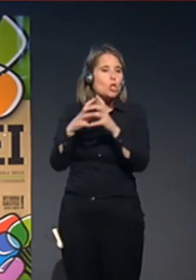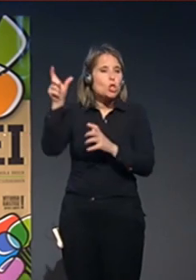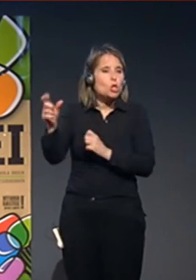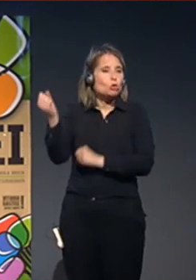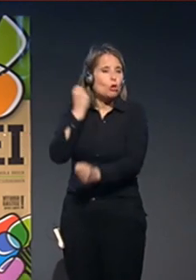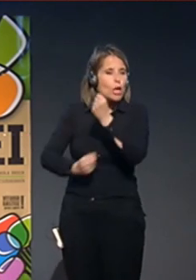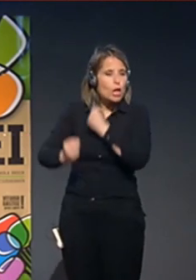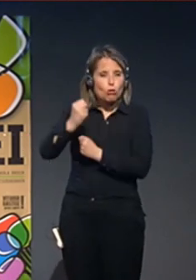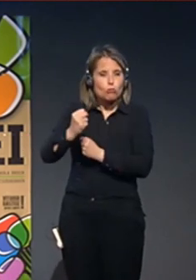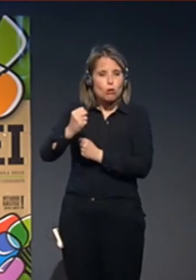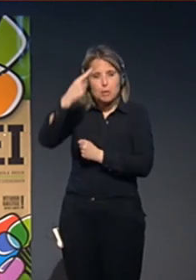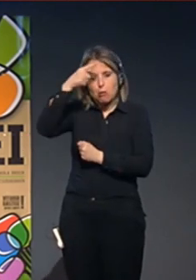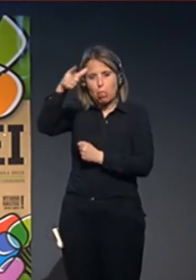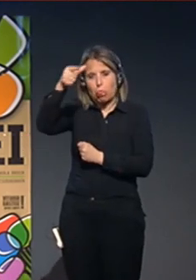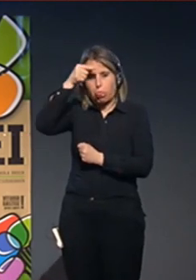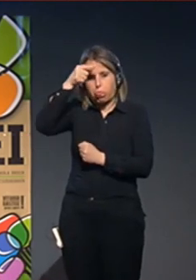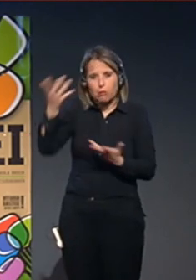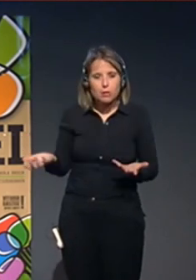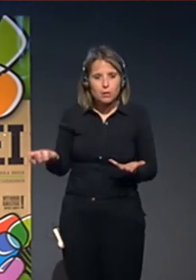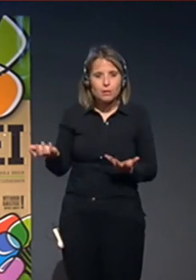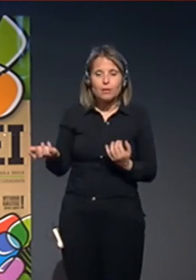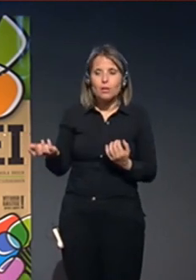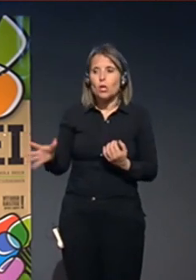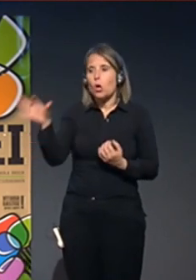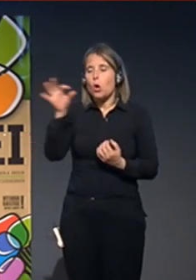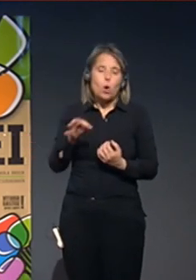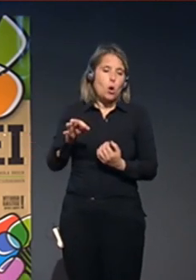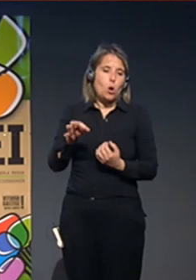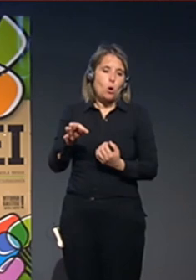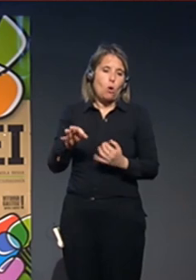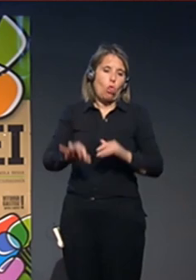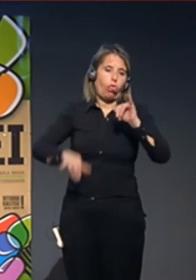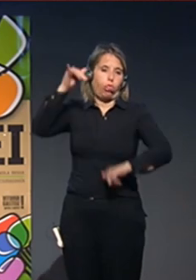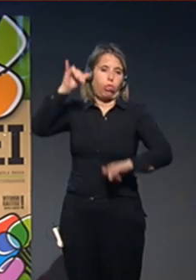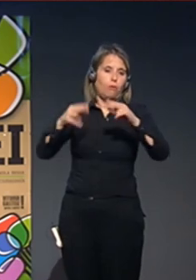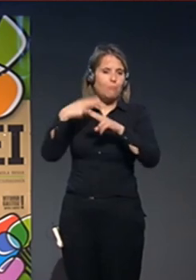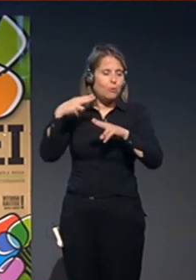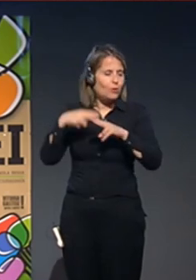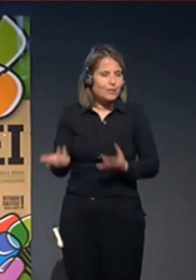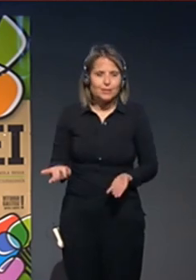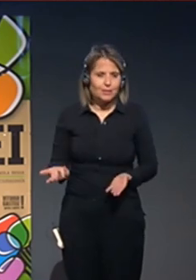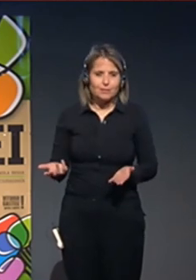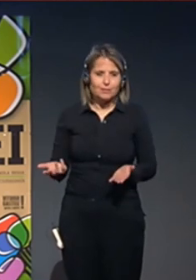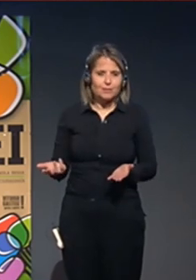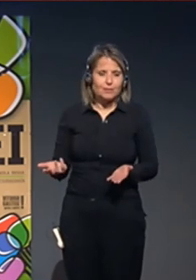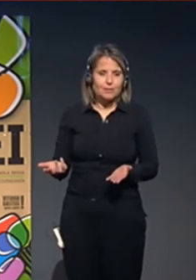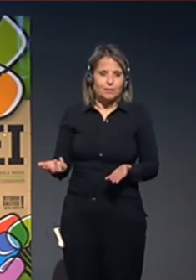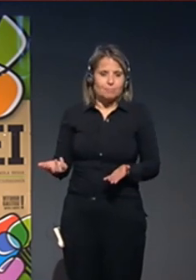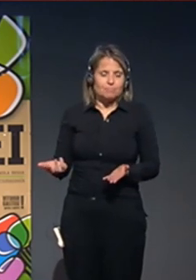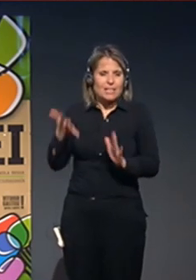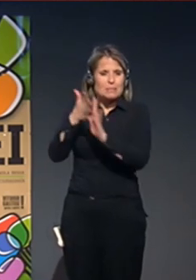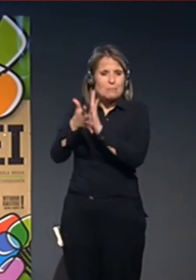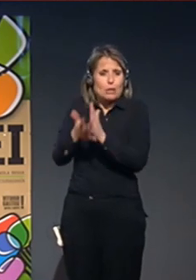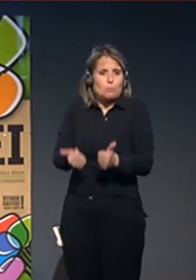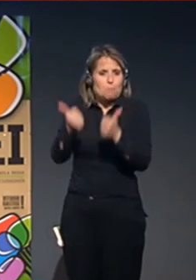económico cortoplacista o es un demagogo político no no no no puedo encontrar otra